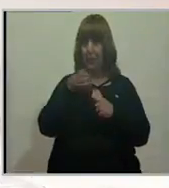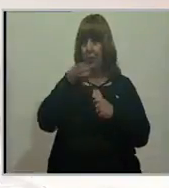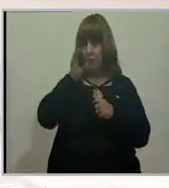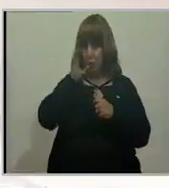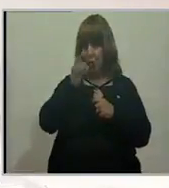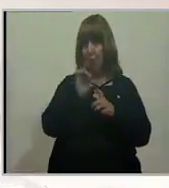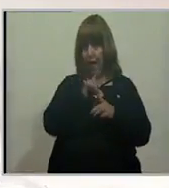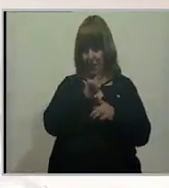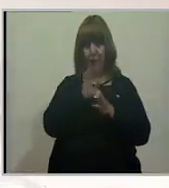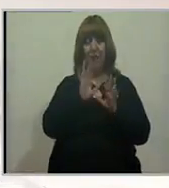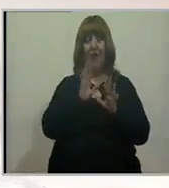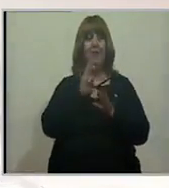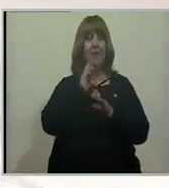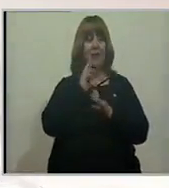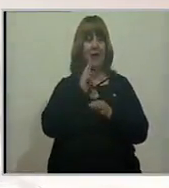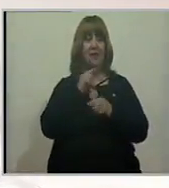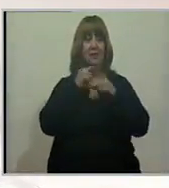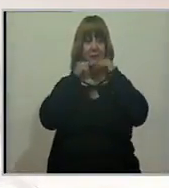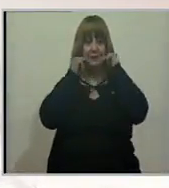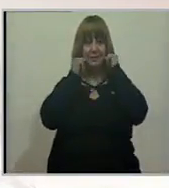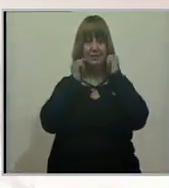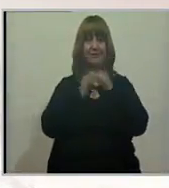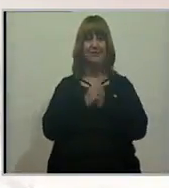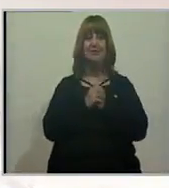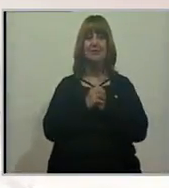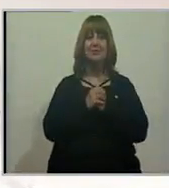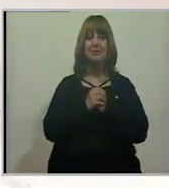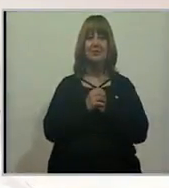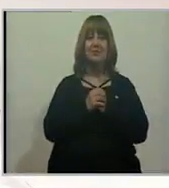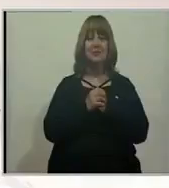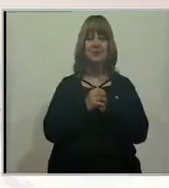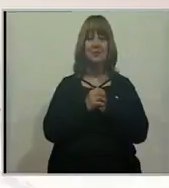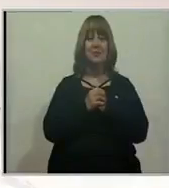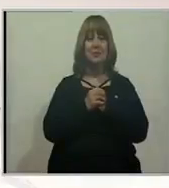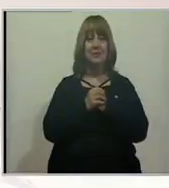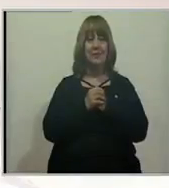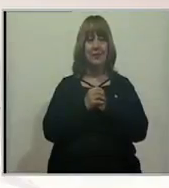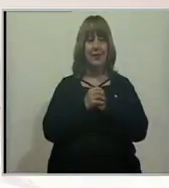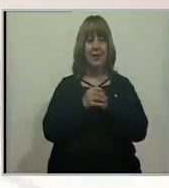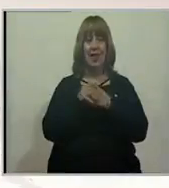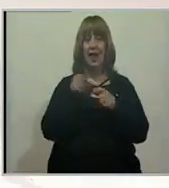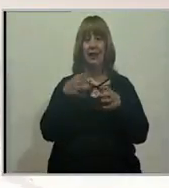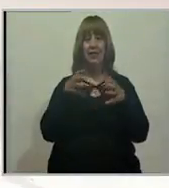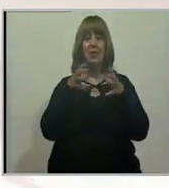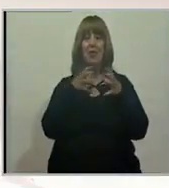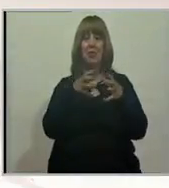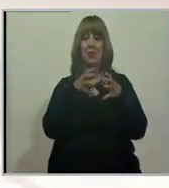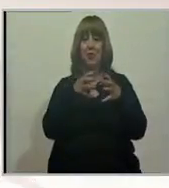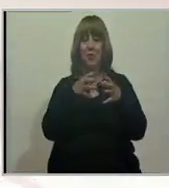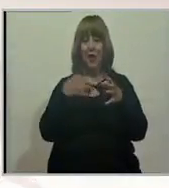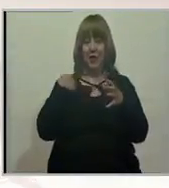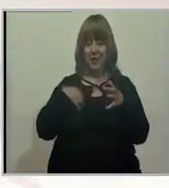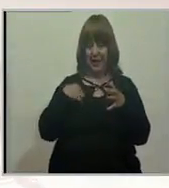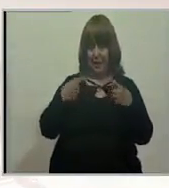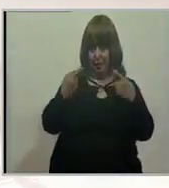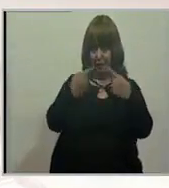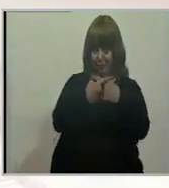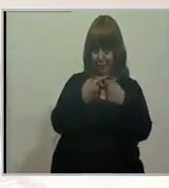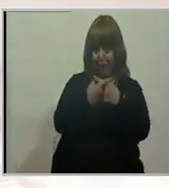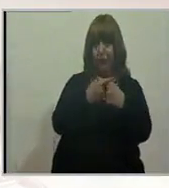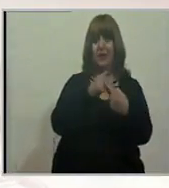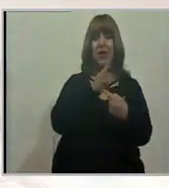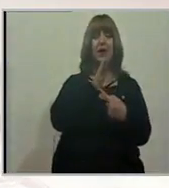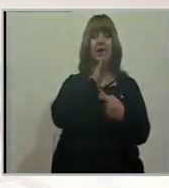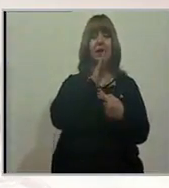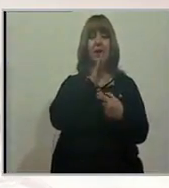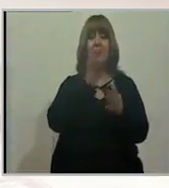oreja. Olvídese. Hablamos de la selección de nuevo. Hablamos de la selección argentina porque finalmente el partido con Israel no se juega. En la